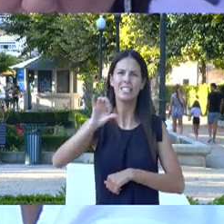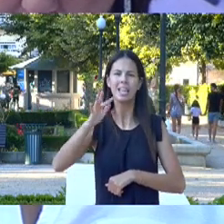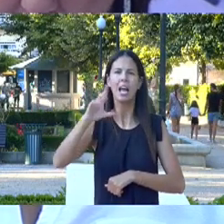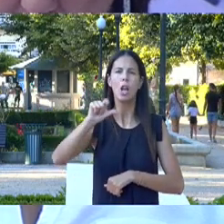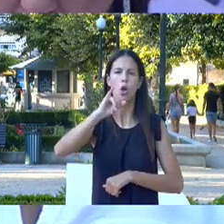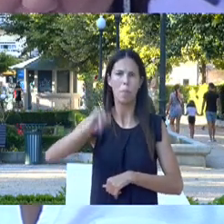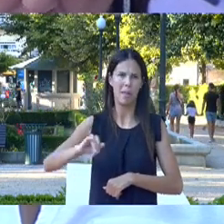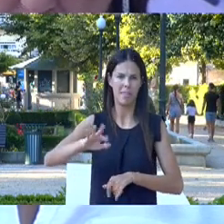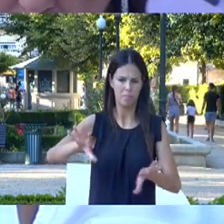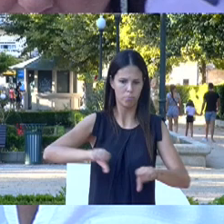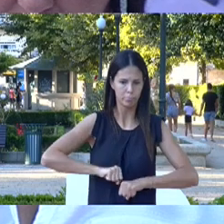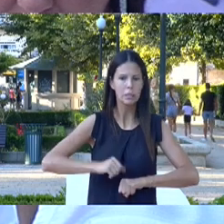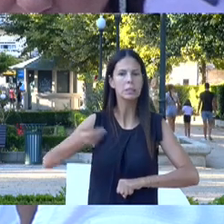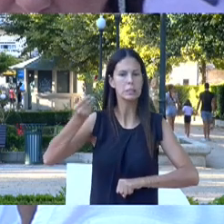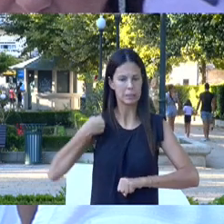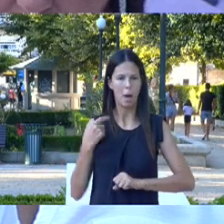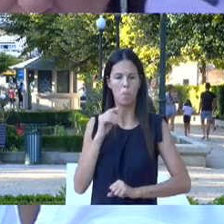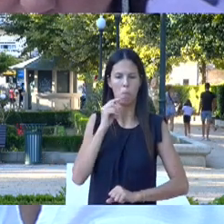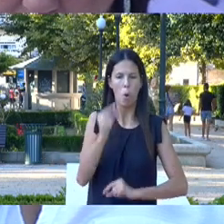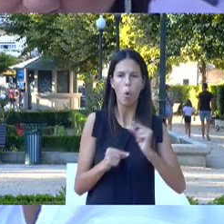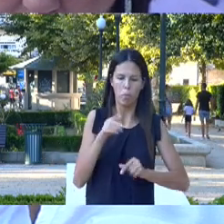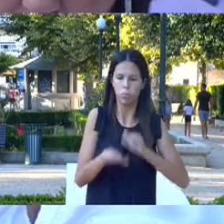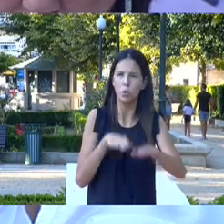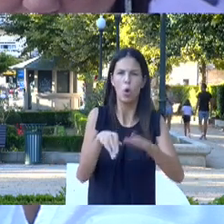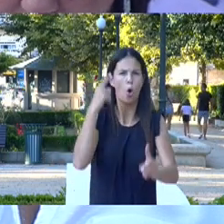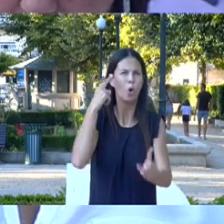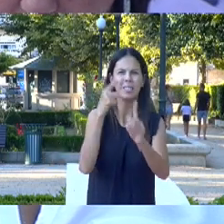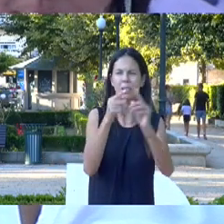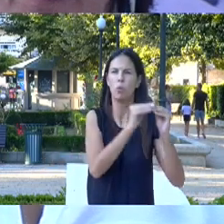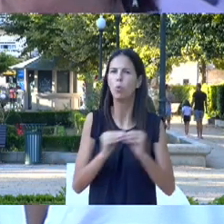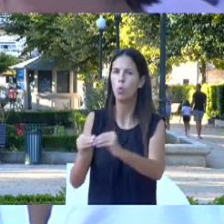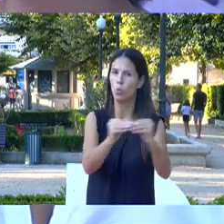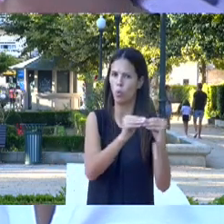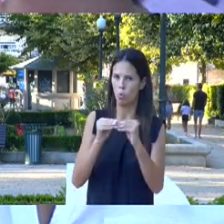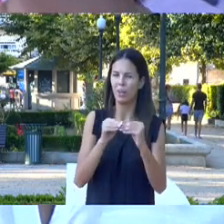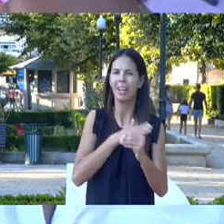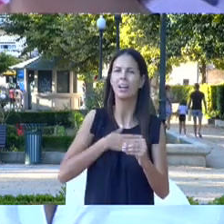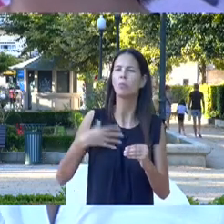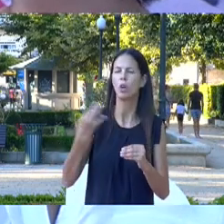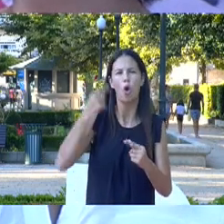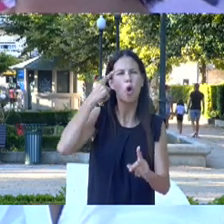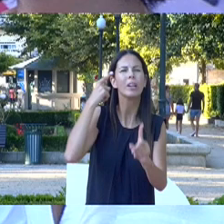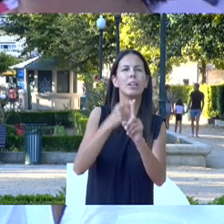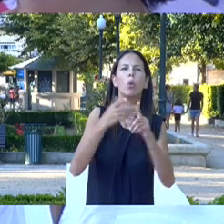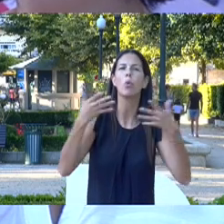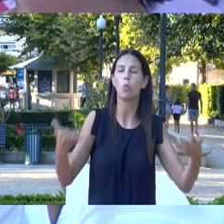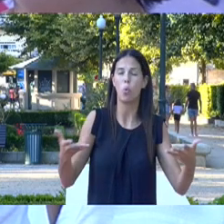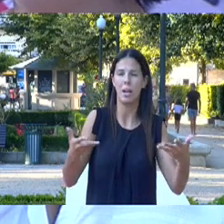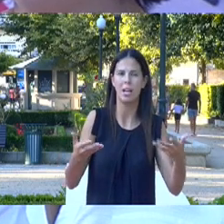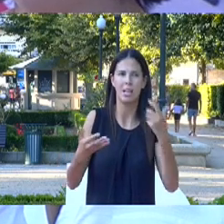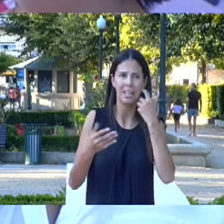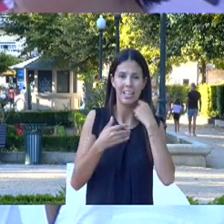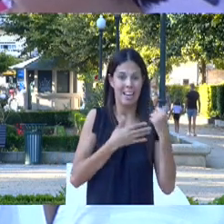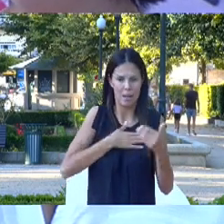en o que todos estamos aí, a dar pasos e a traballar por un obxectivo común, como é o obxectivo irrenunciable de que, canto máis antes